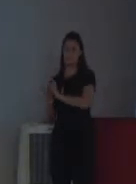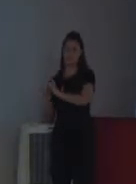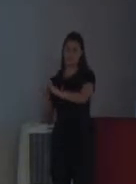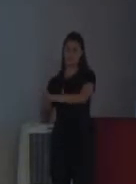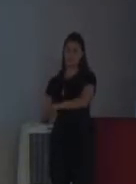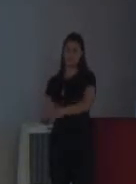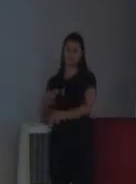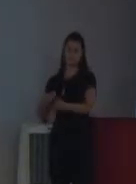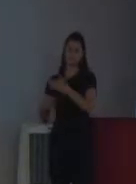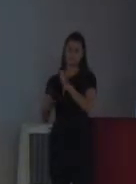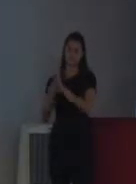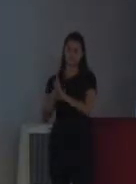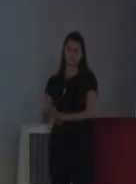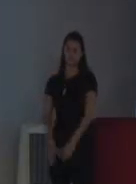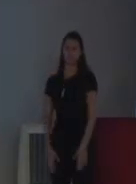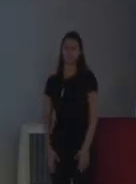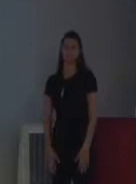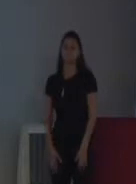legislación.